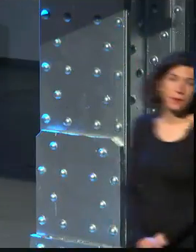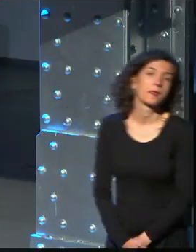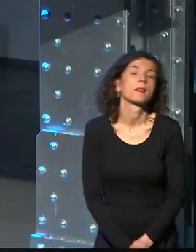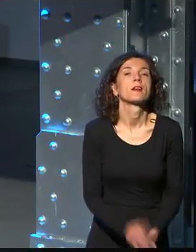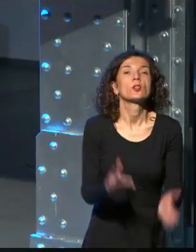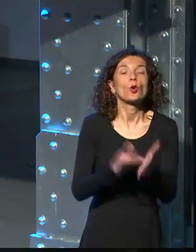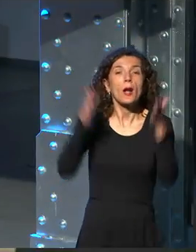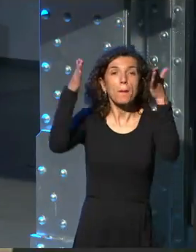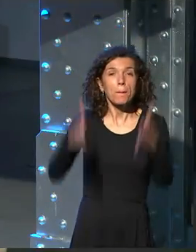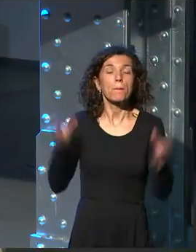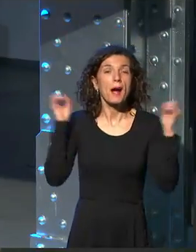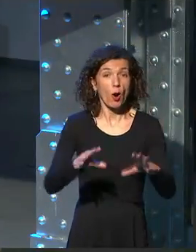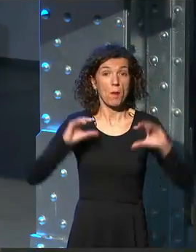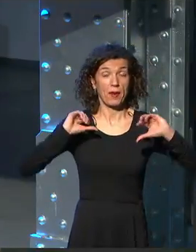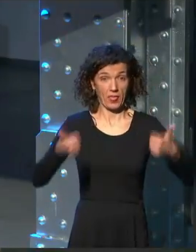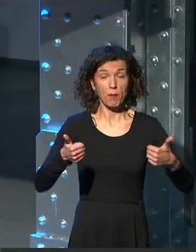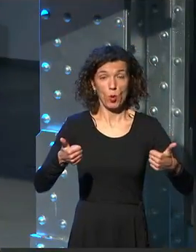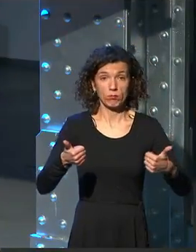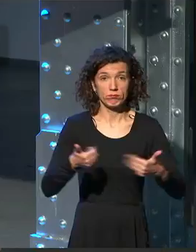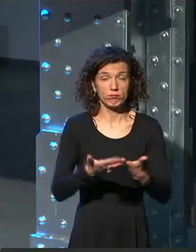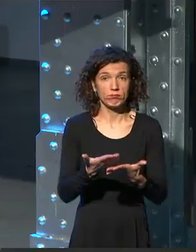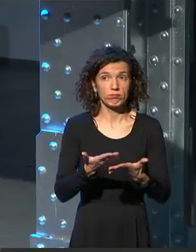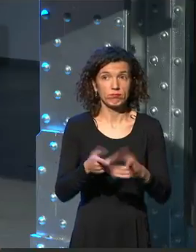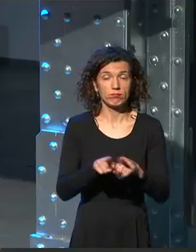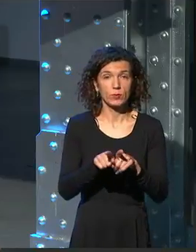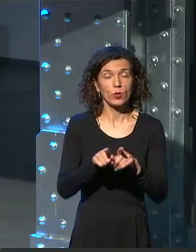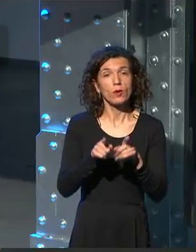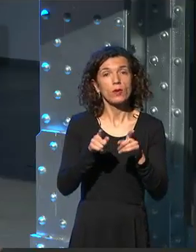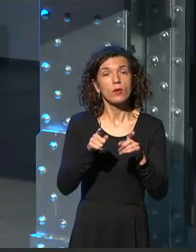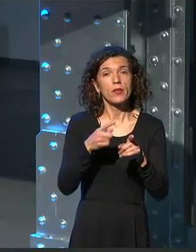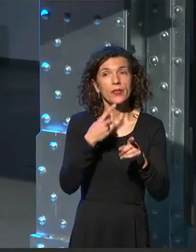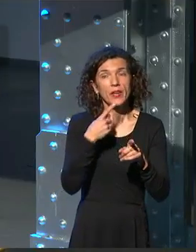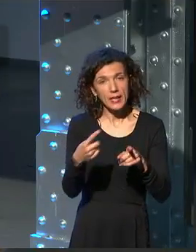magos cuando al principio os